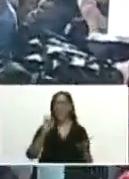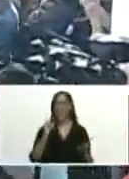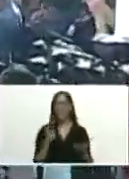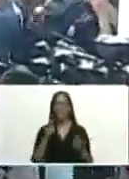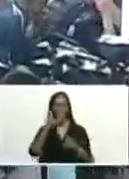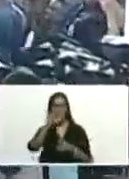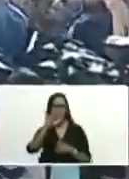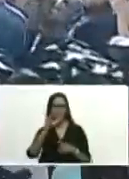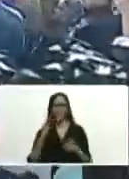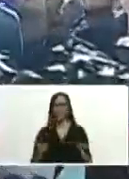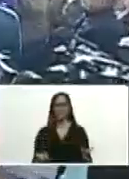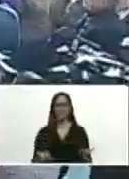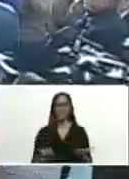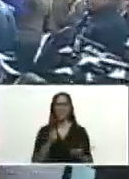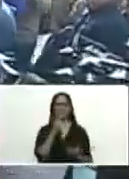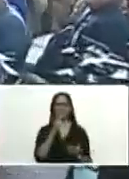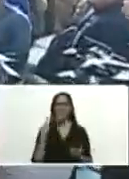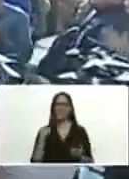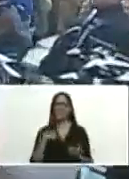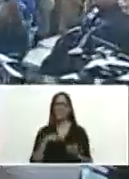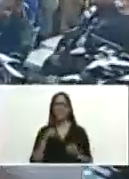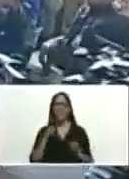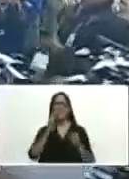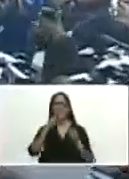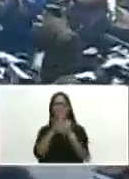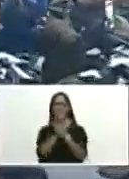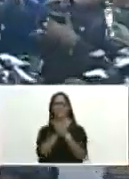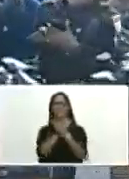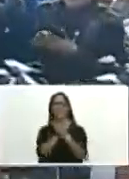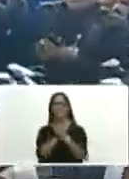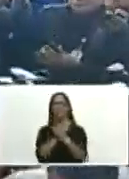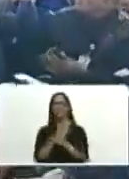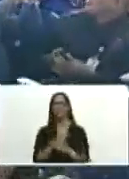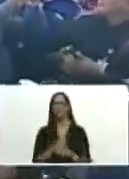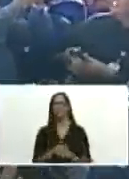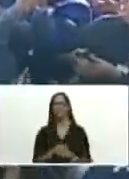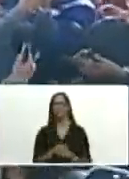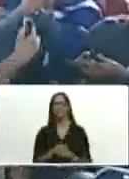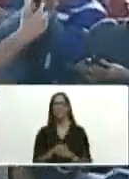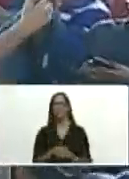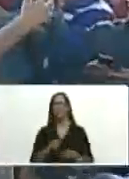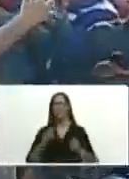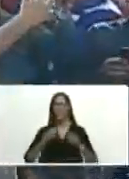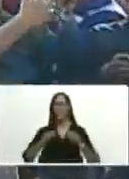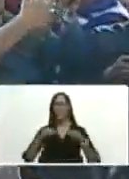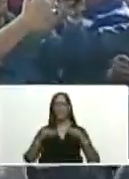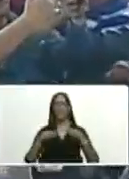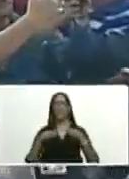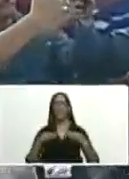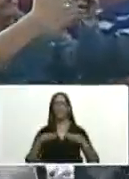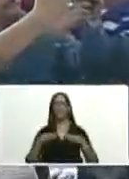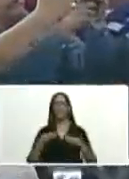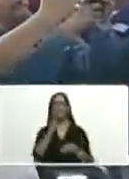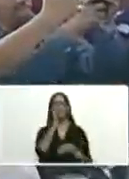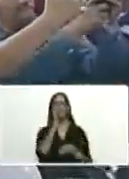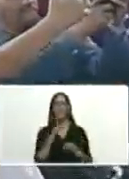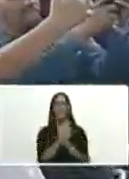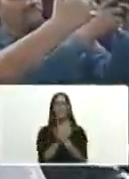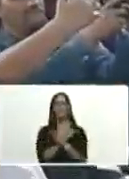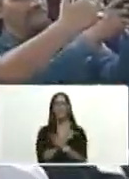tiene Instagram quién tiene tiktok Ah bueno estamos transmitiendo por Facebook tiktok